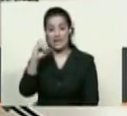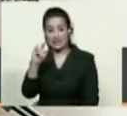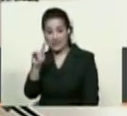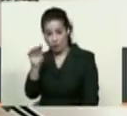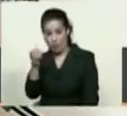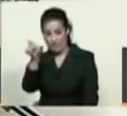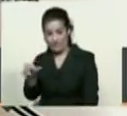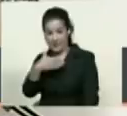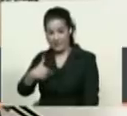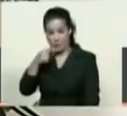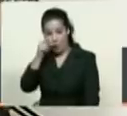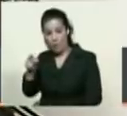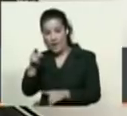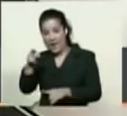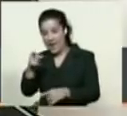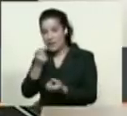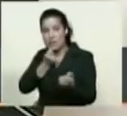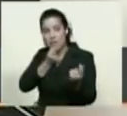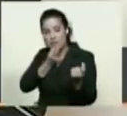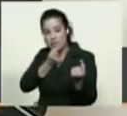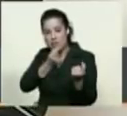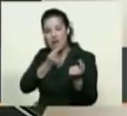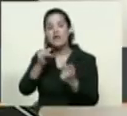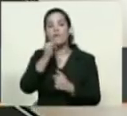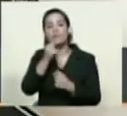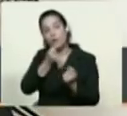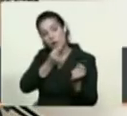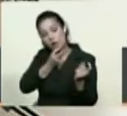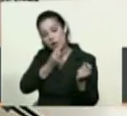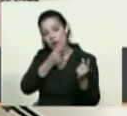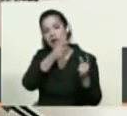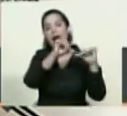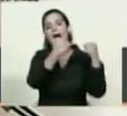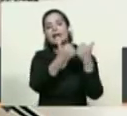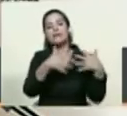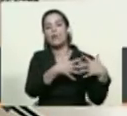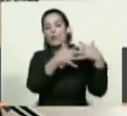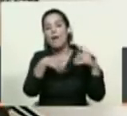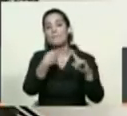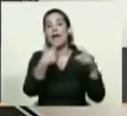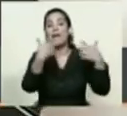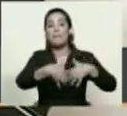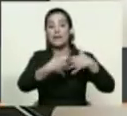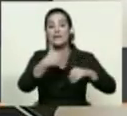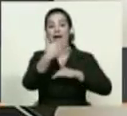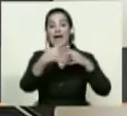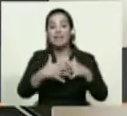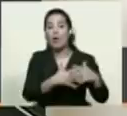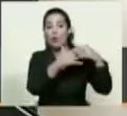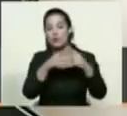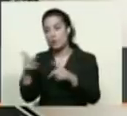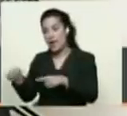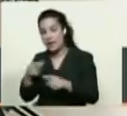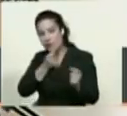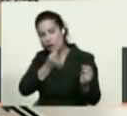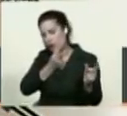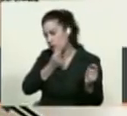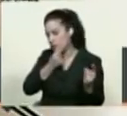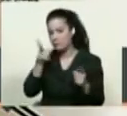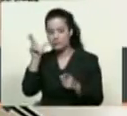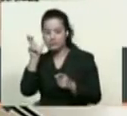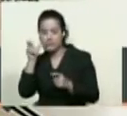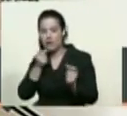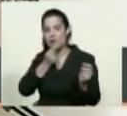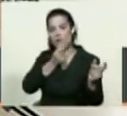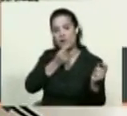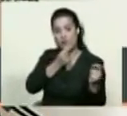agencias financieras norteamericanas y a empresas petroleras norteamericanas. Por cierto,